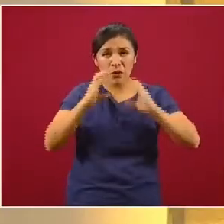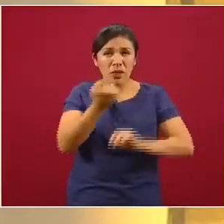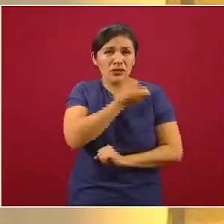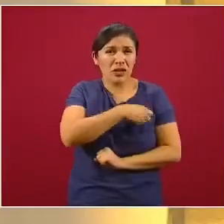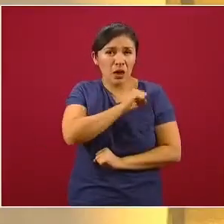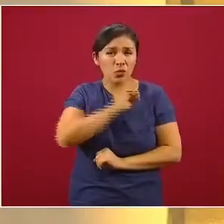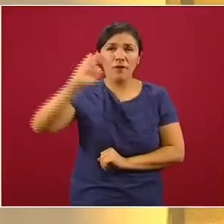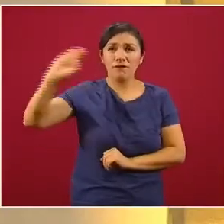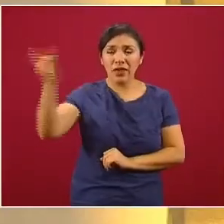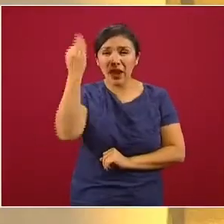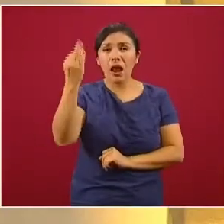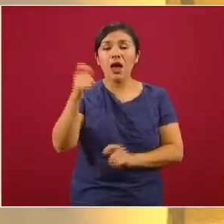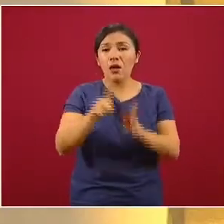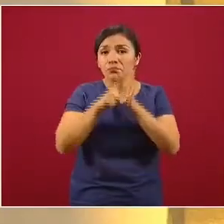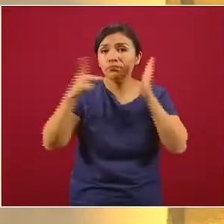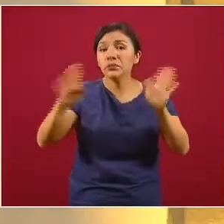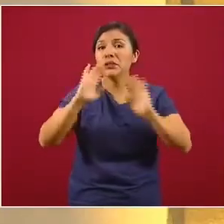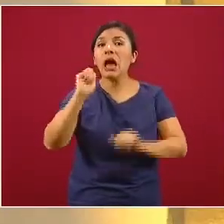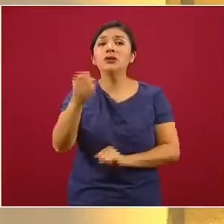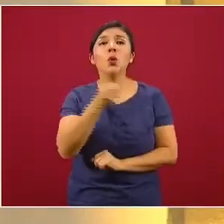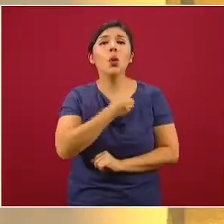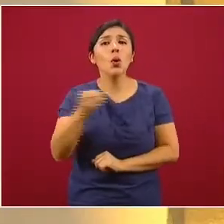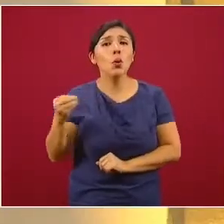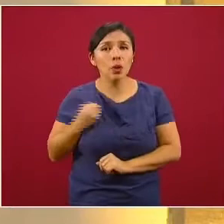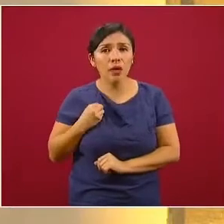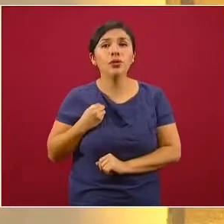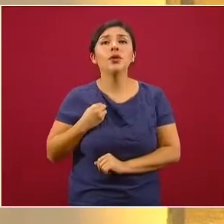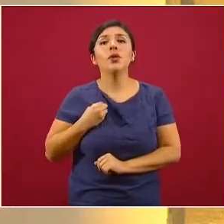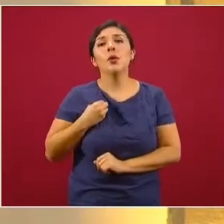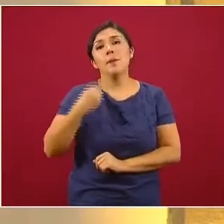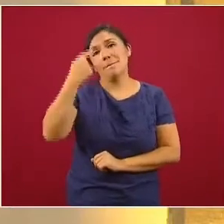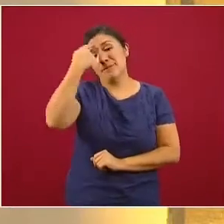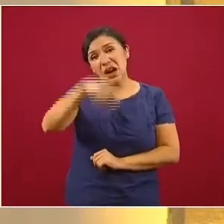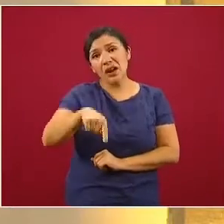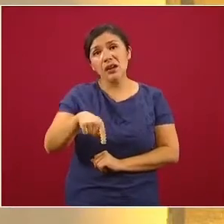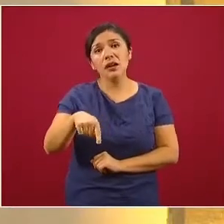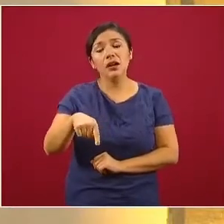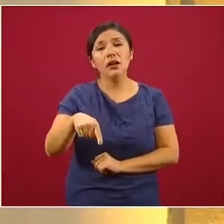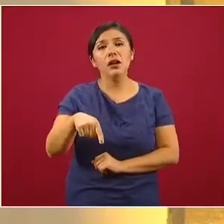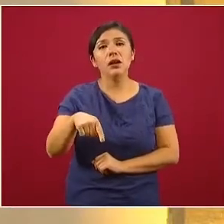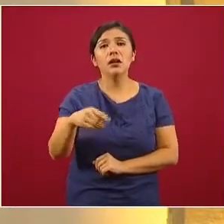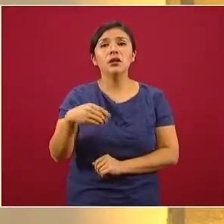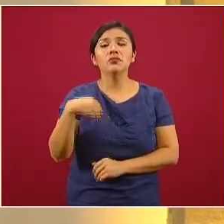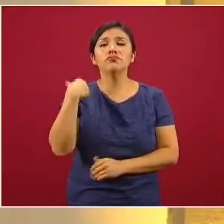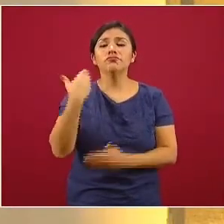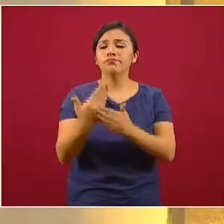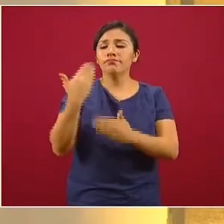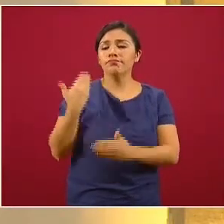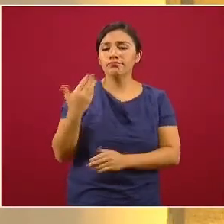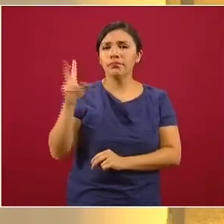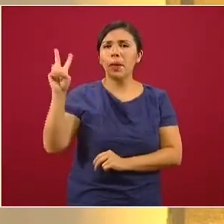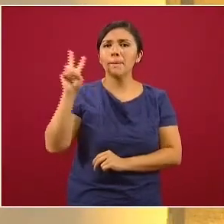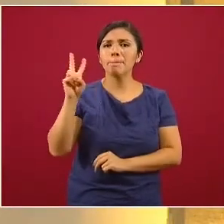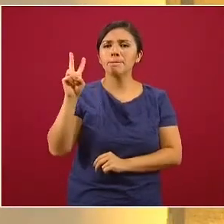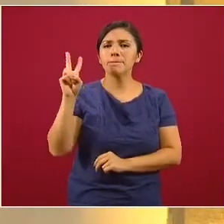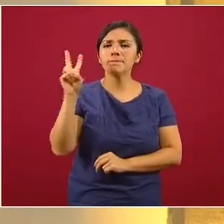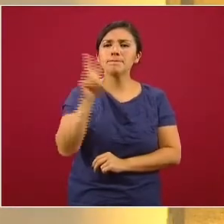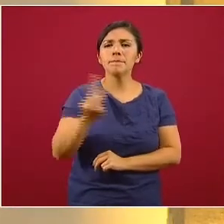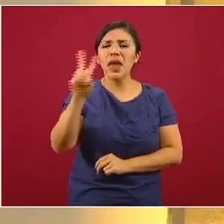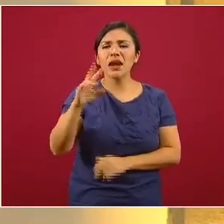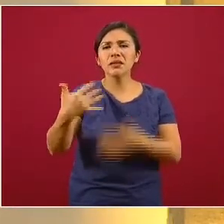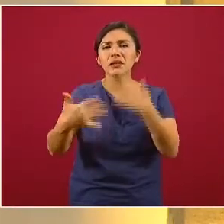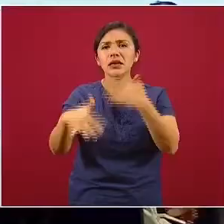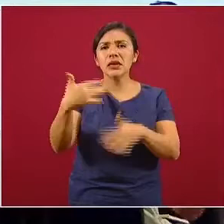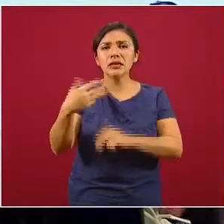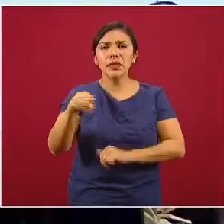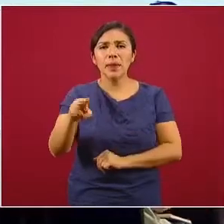Federal publicadas y que son obligatorias del pasado viernes 15 de